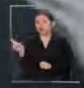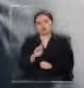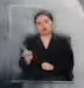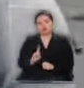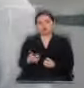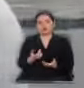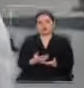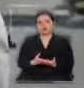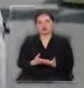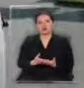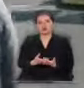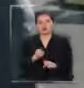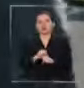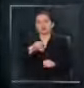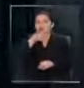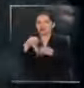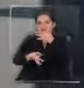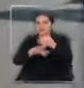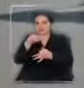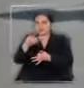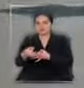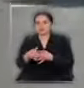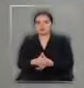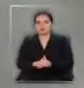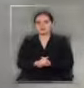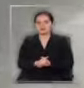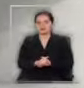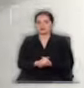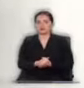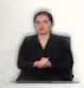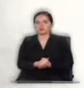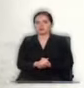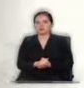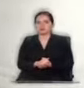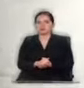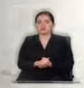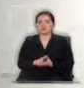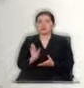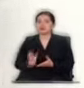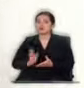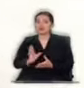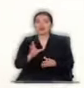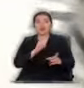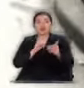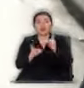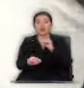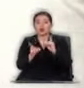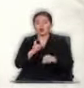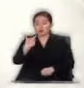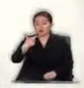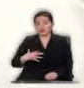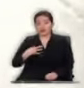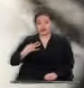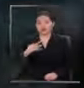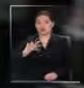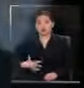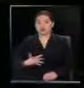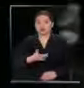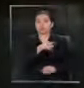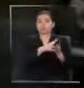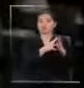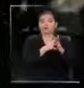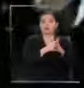avance de la marcha. No puedo hablar ahora. Sí, tal vez. Perfecto, Rodrigo, ya volvemos acá, conversar. Sigue este diálogo, yo les voy a contar. Sí. Este es un diálogo entre un ciudadano, ¿sí? Tal vez